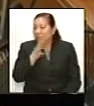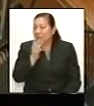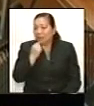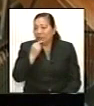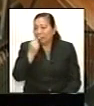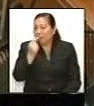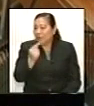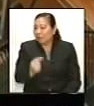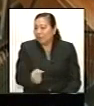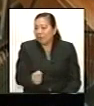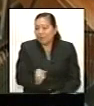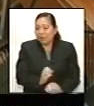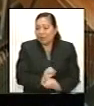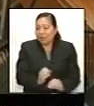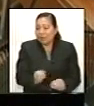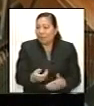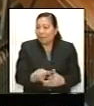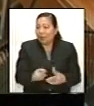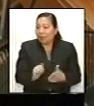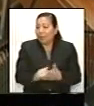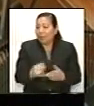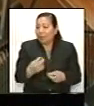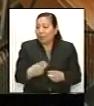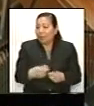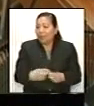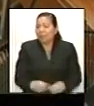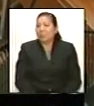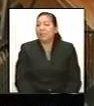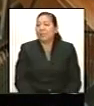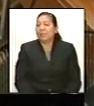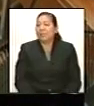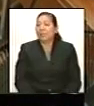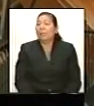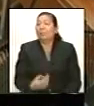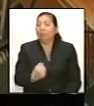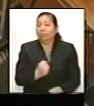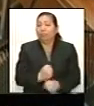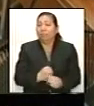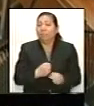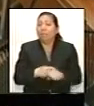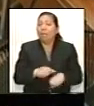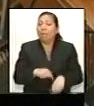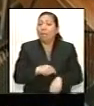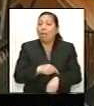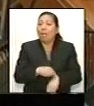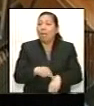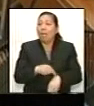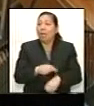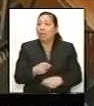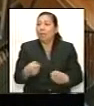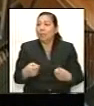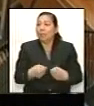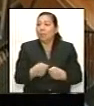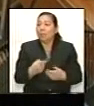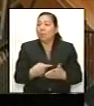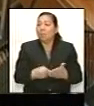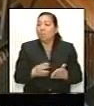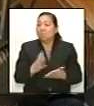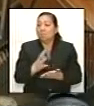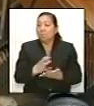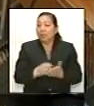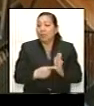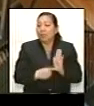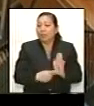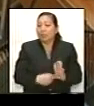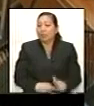denunciar, judicializar nuestros casos porque es difícil, porque es trabajoso, porque es largo, y preferimos las redes sociales por lo menos para